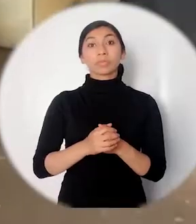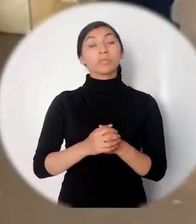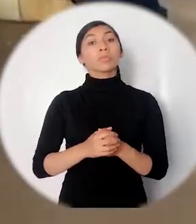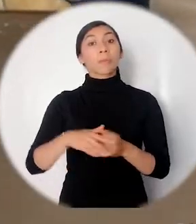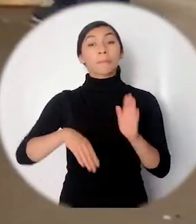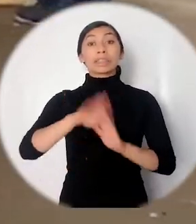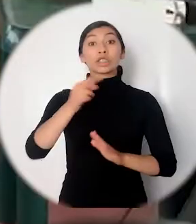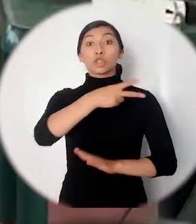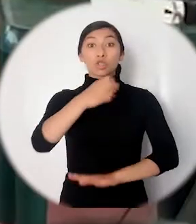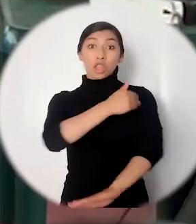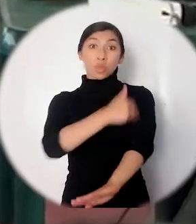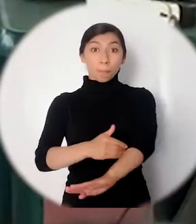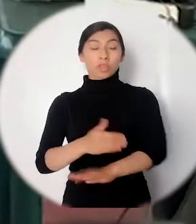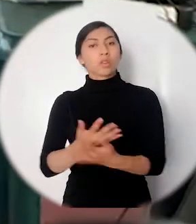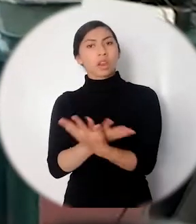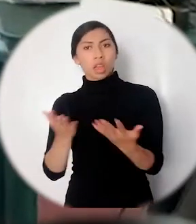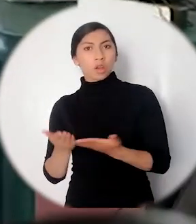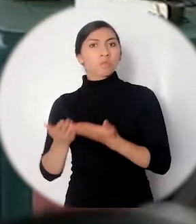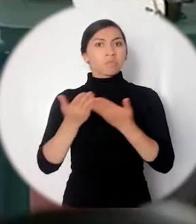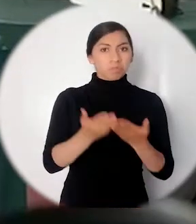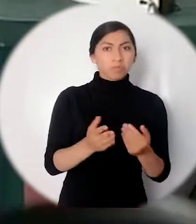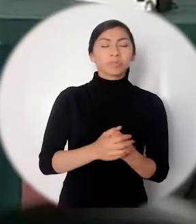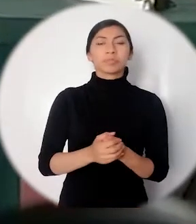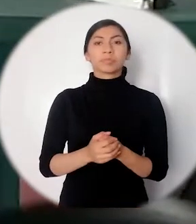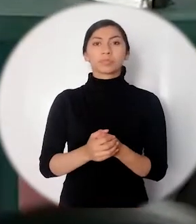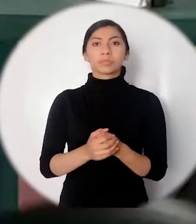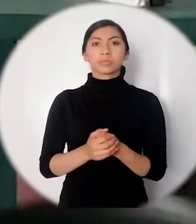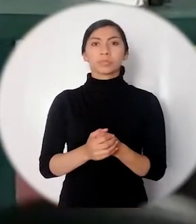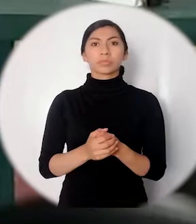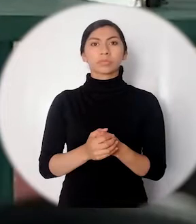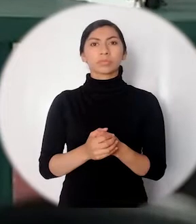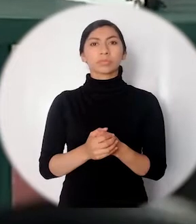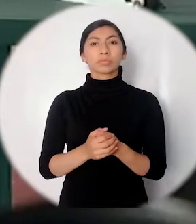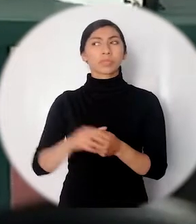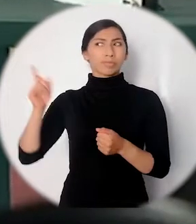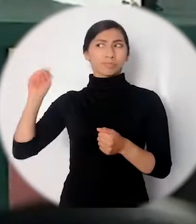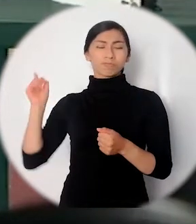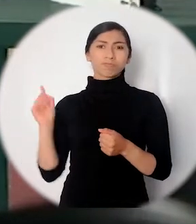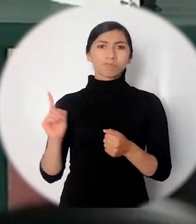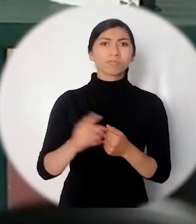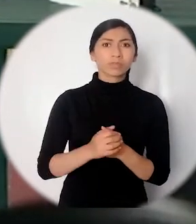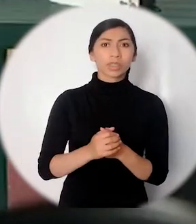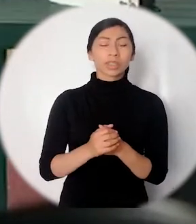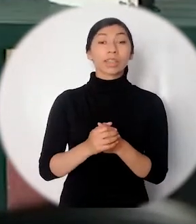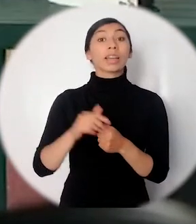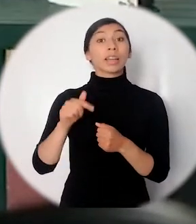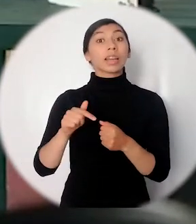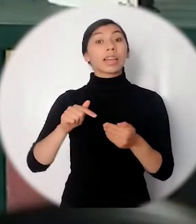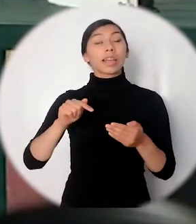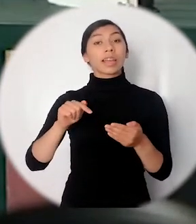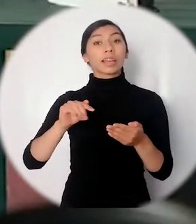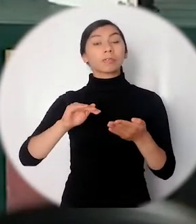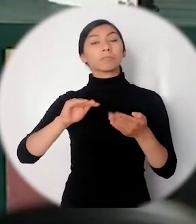emisora para la paz, más de 200 millones de pesos le invirtió a este bachillerato abandonado. ¿En qué? 10 computadores que se lo habían robado